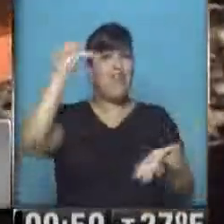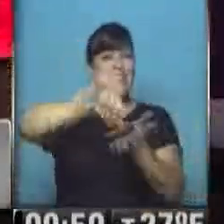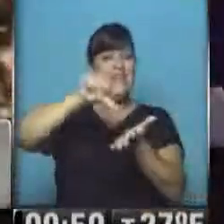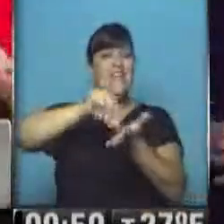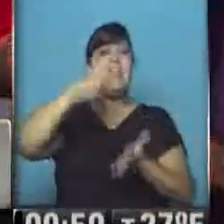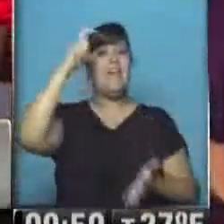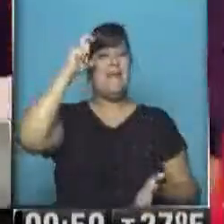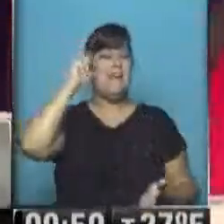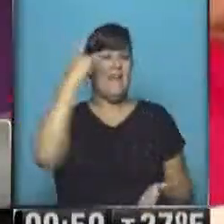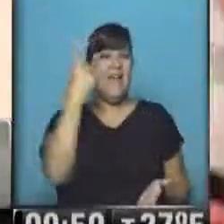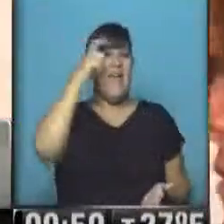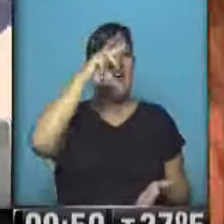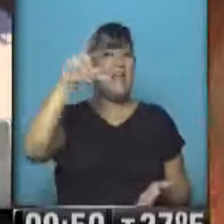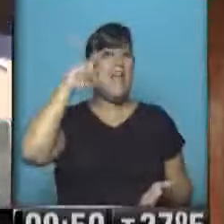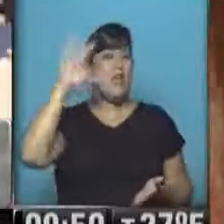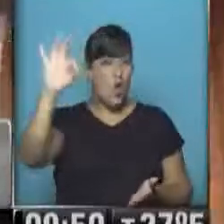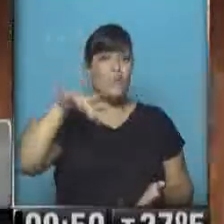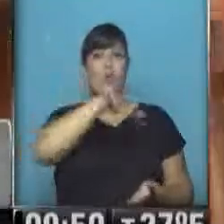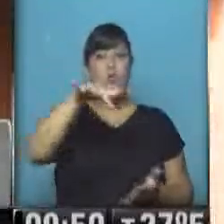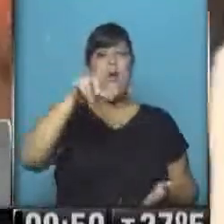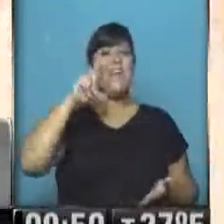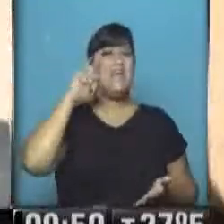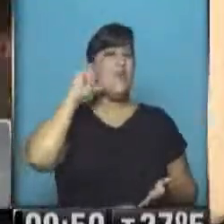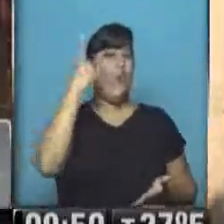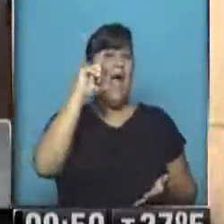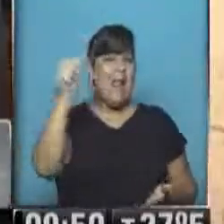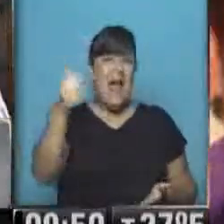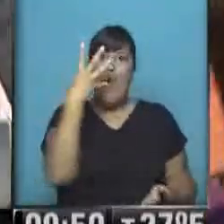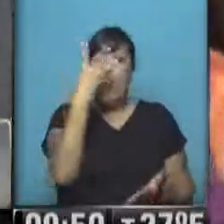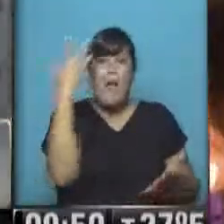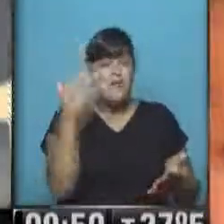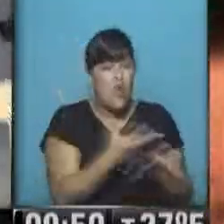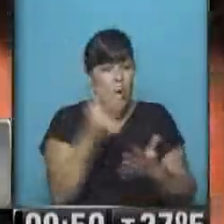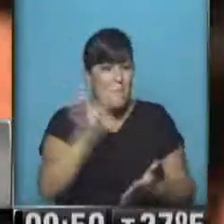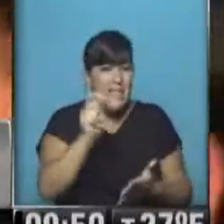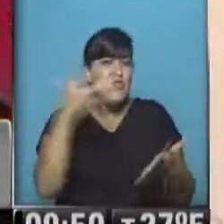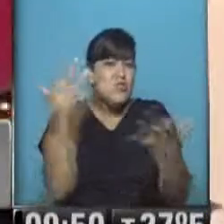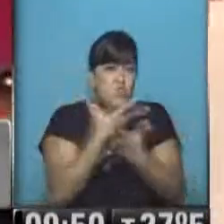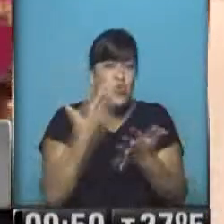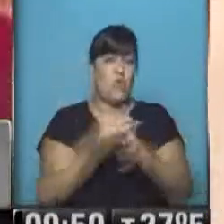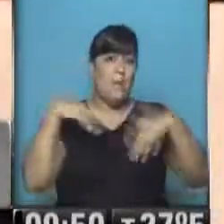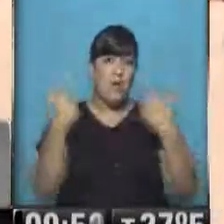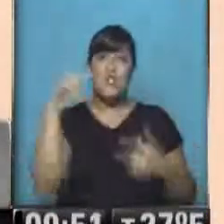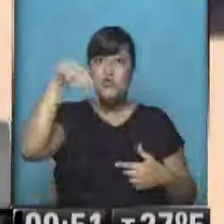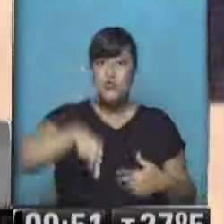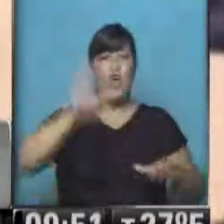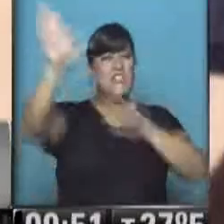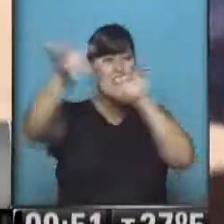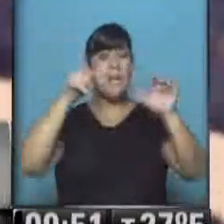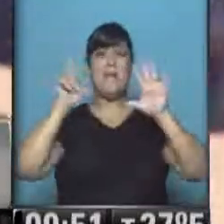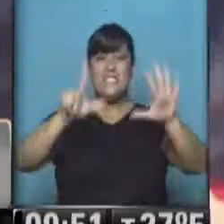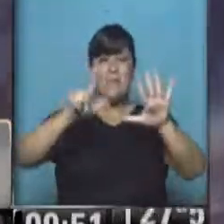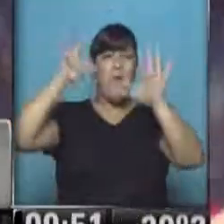en igual a 4 meses de sufrimiento por eso hoy se convoca a la séptima jornada global